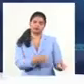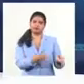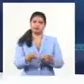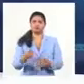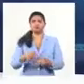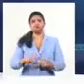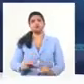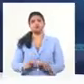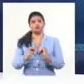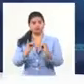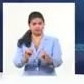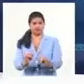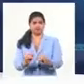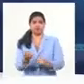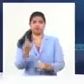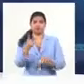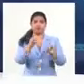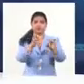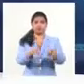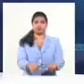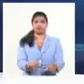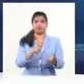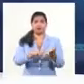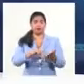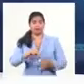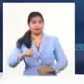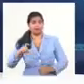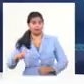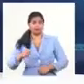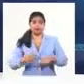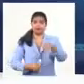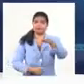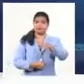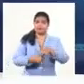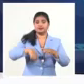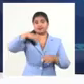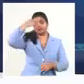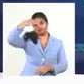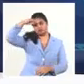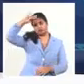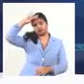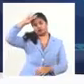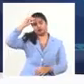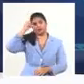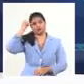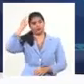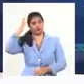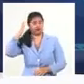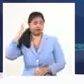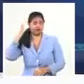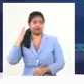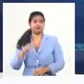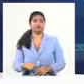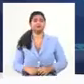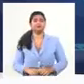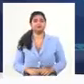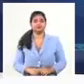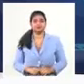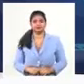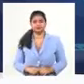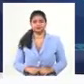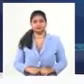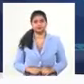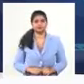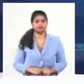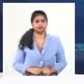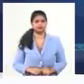Y continuamos con otros temas. El primer secretario del Comité Central del Partido Comunista de Cuba y presidente de la República, Miguel Díaz-Canel Bermúdez, al